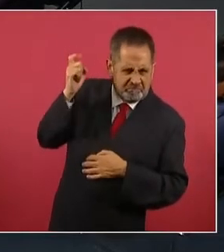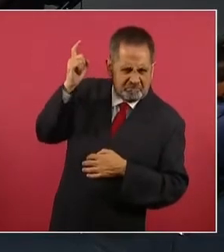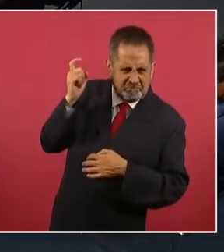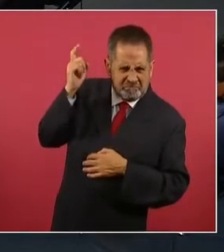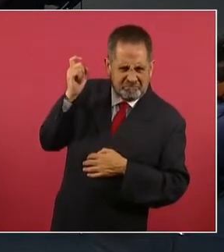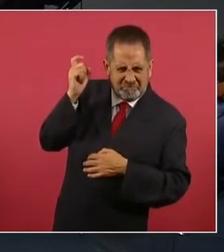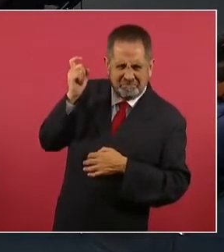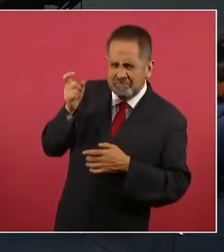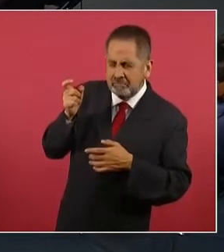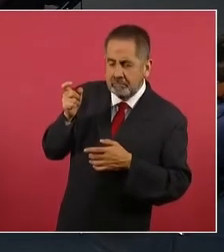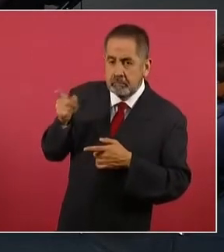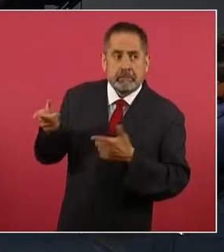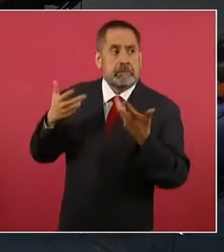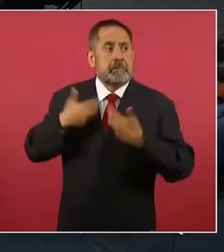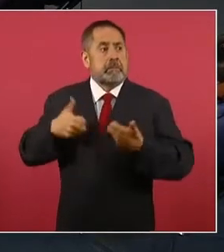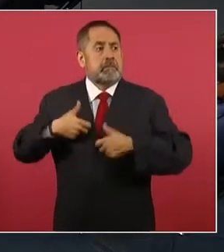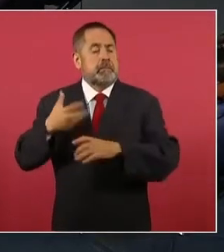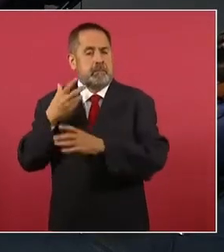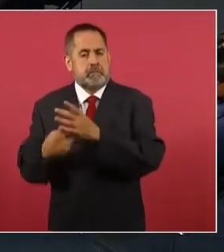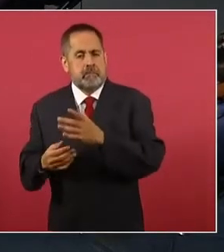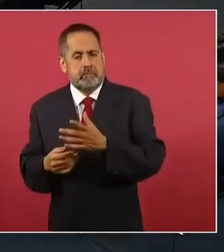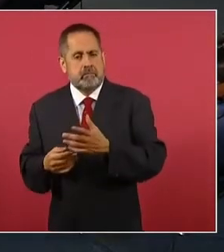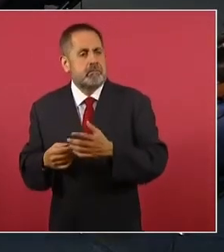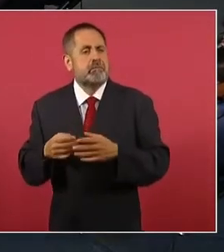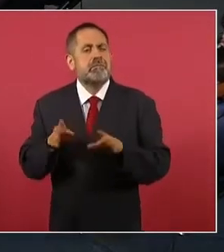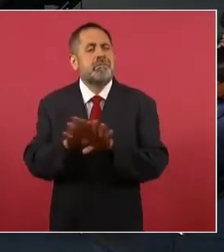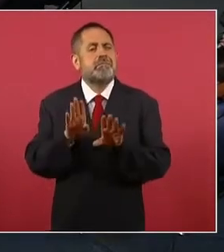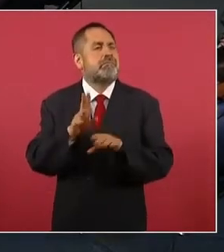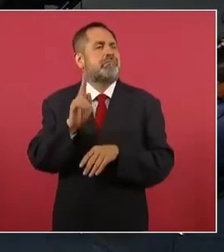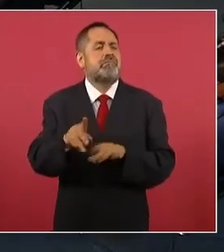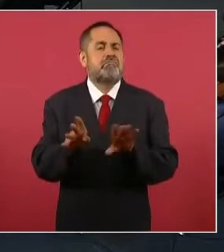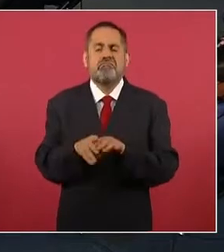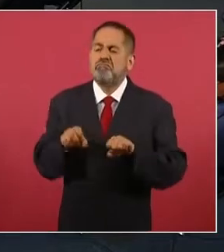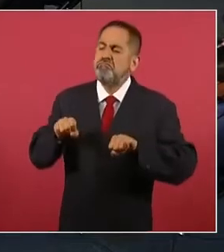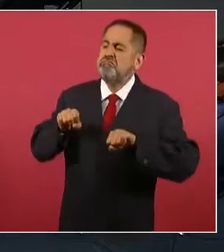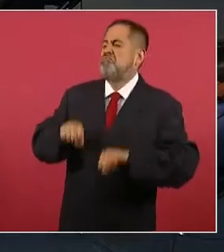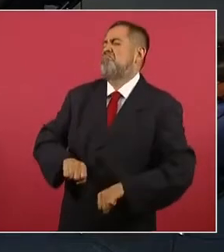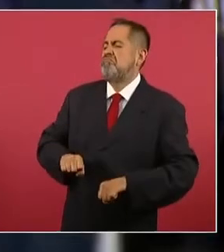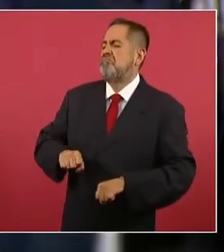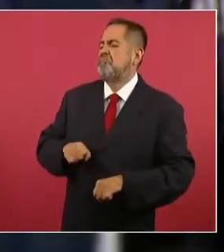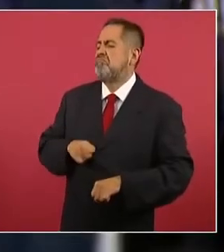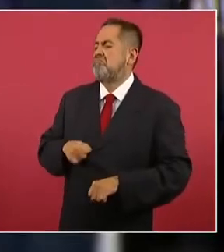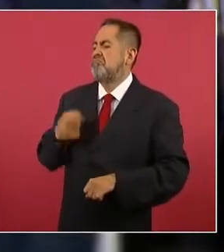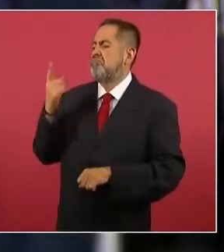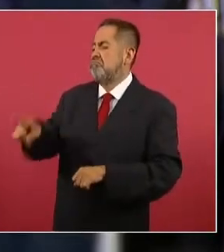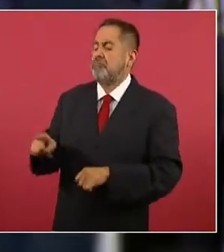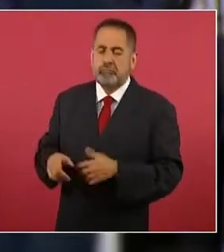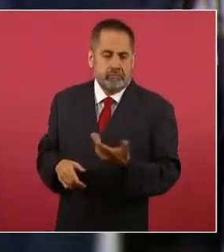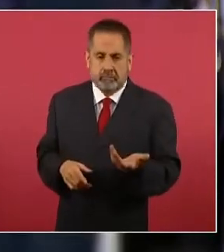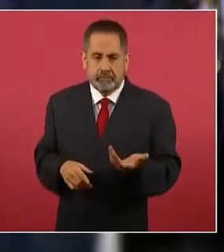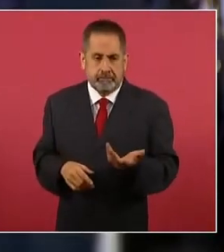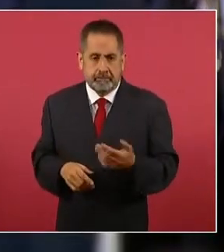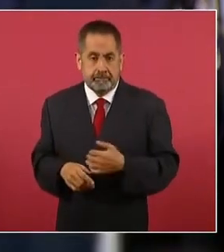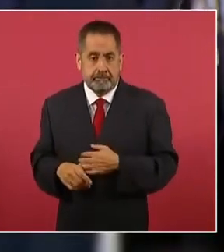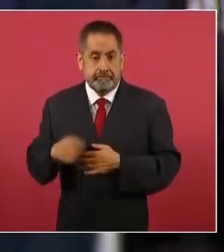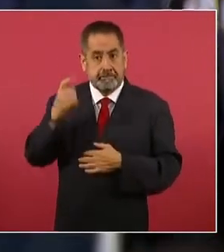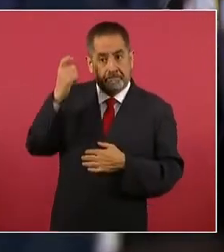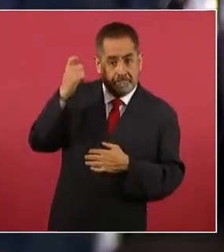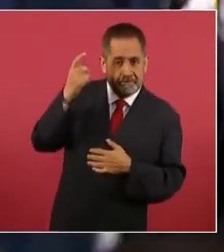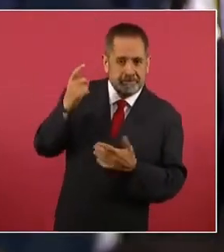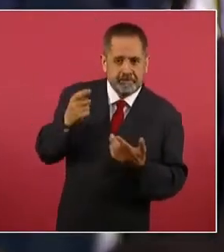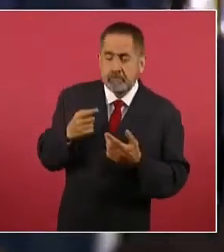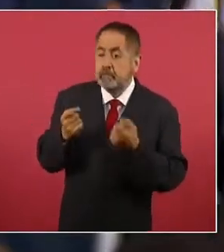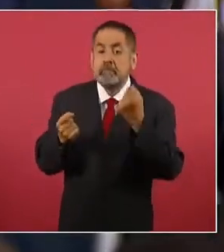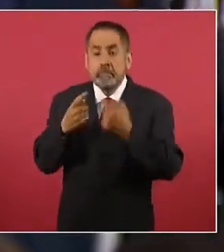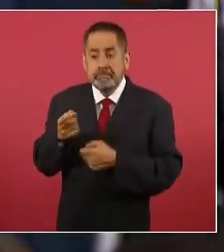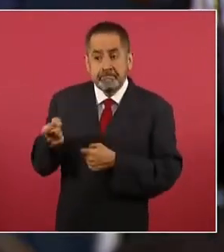esta muestra de poder de autoridad, me parece malamente, les dispararon a algunas personas que quedaron